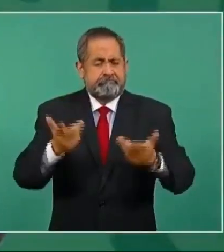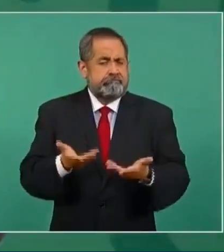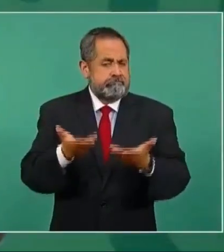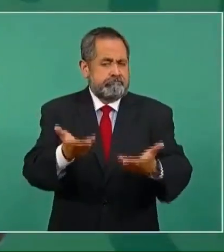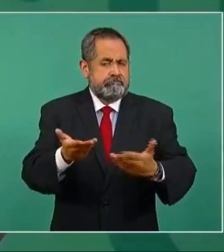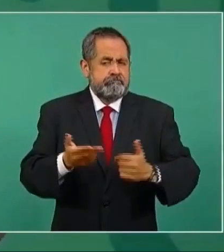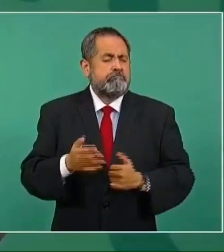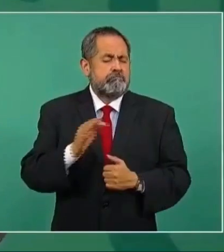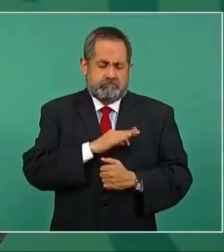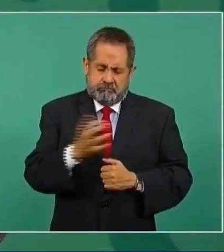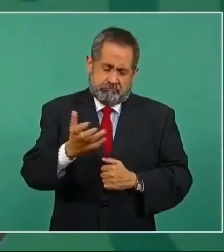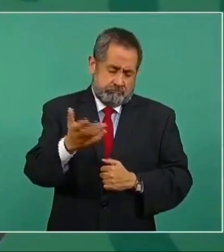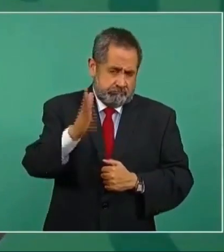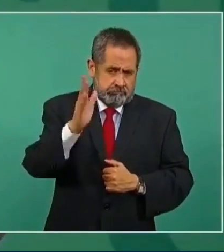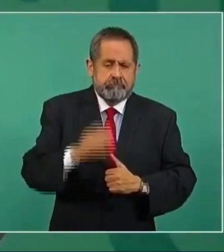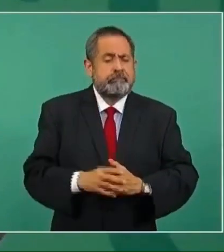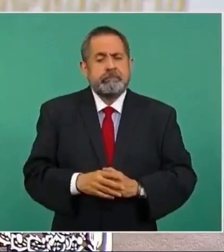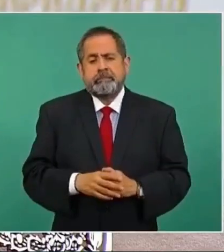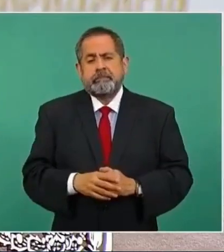lo puede hacer.